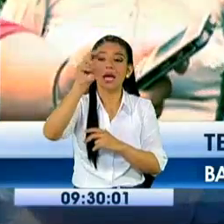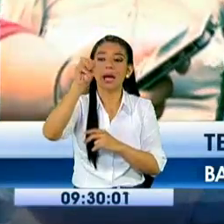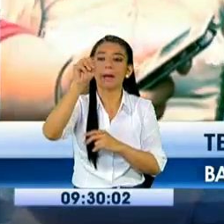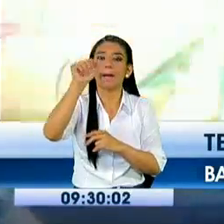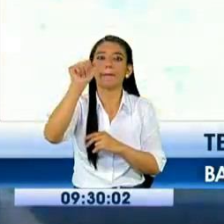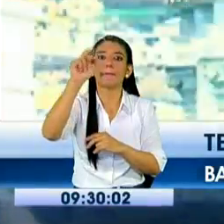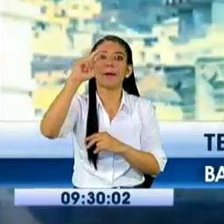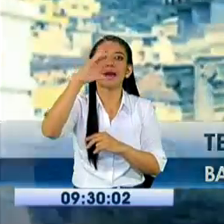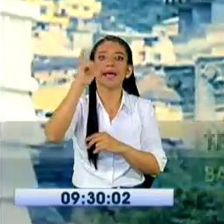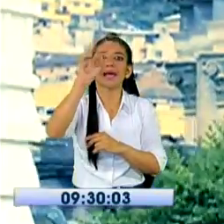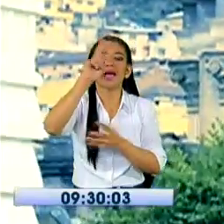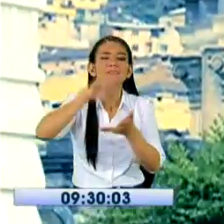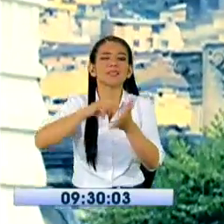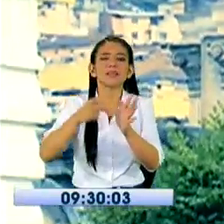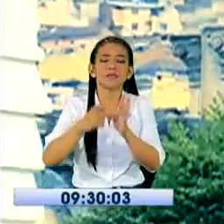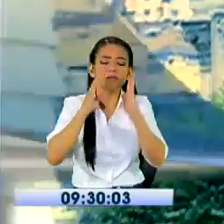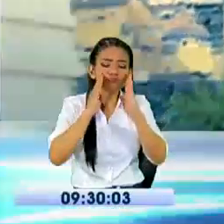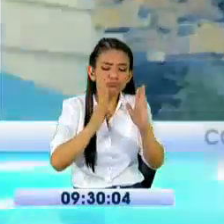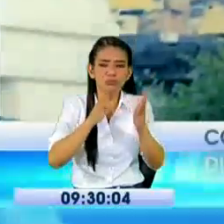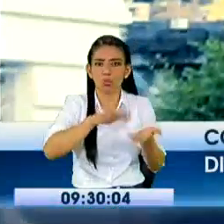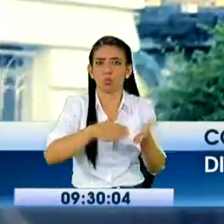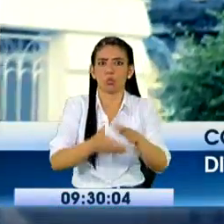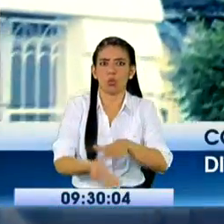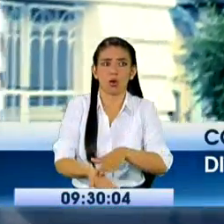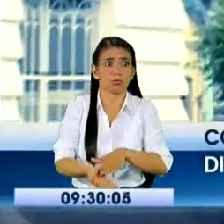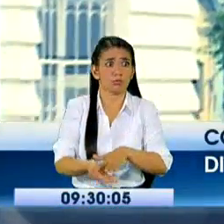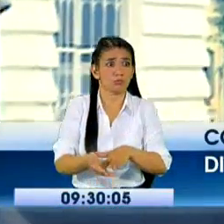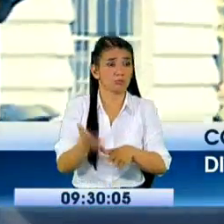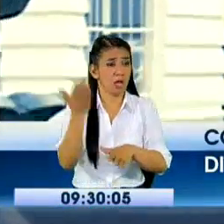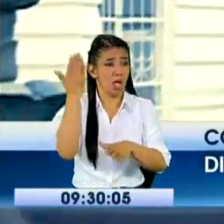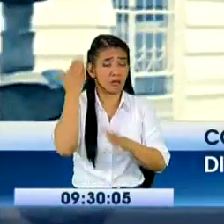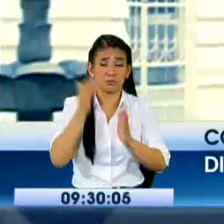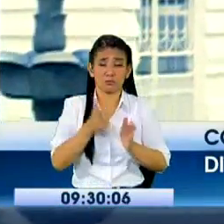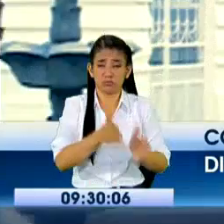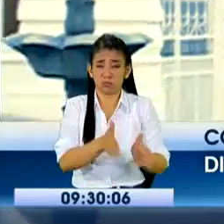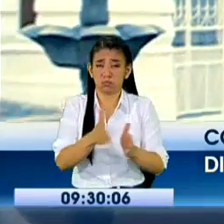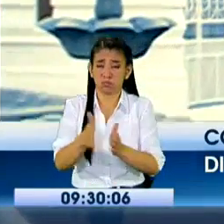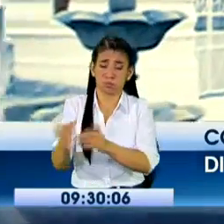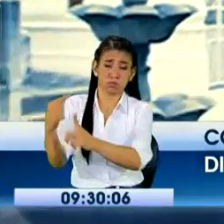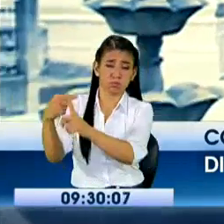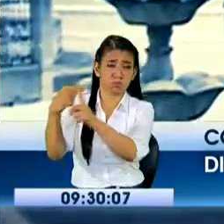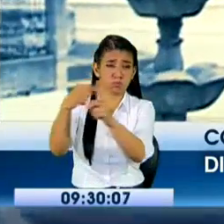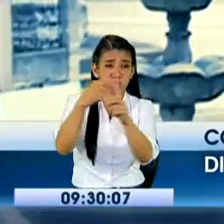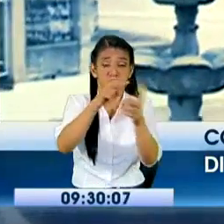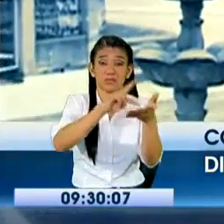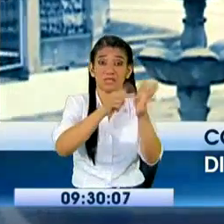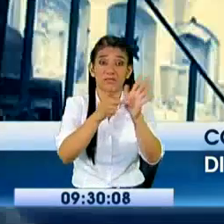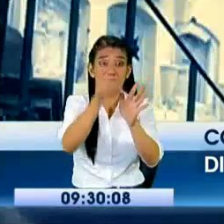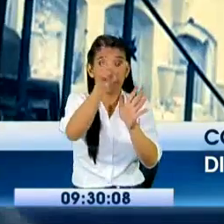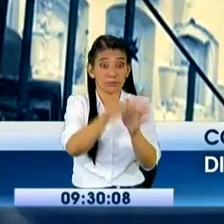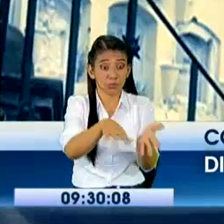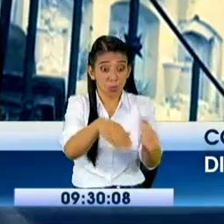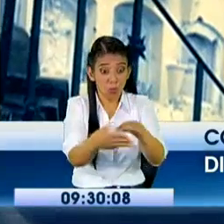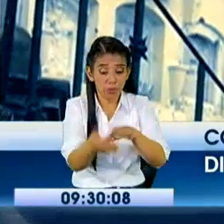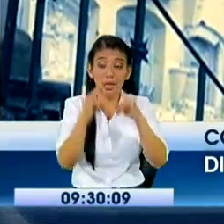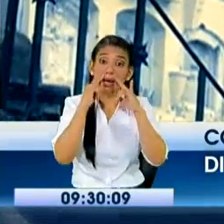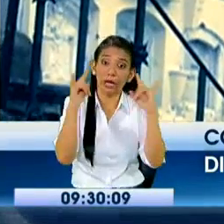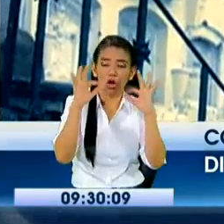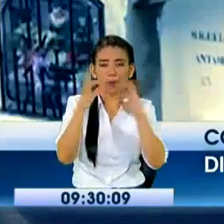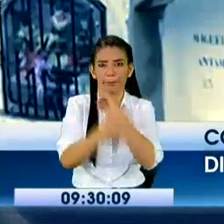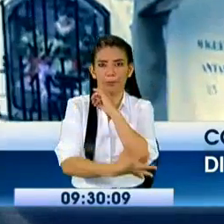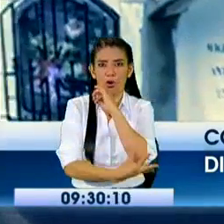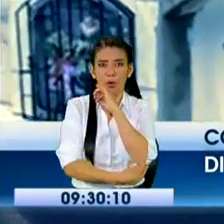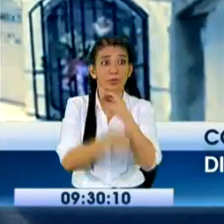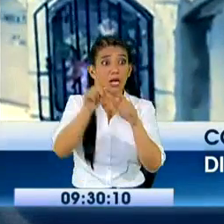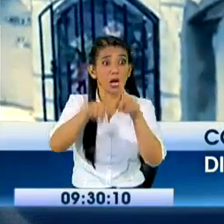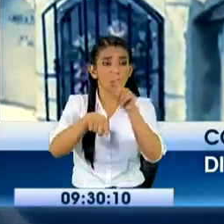los muertos. Según varias semblanzas, estos imponentes mausoleos mostraban el poder económico del fallecido, mientras que en otros sectores del lugar